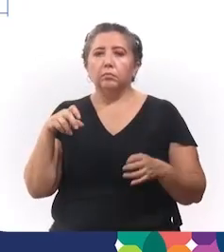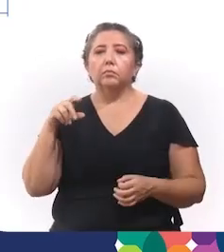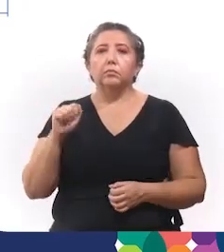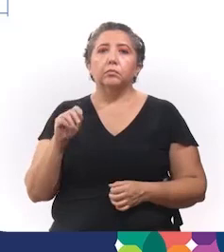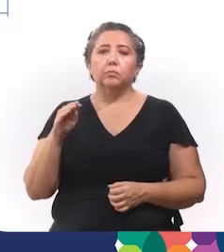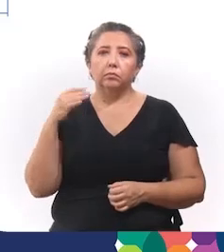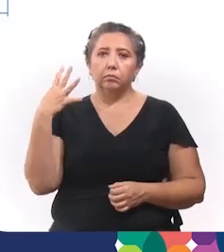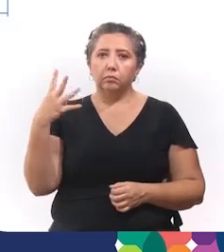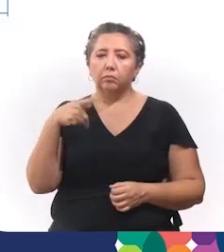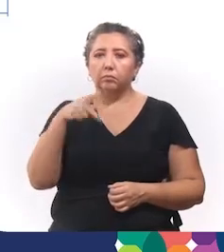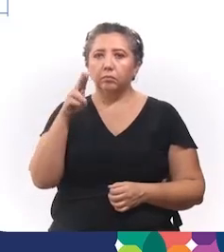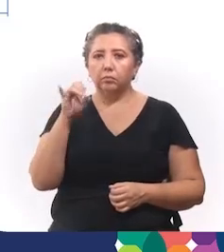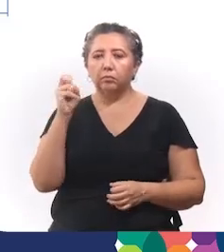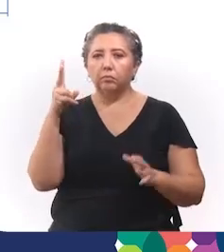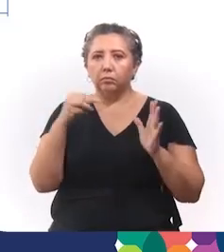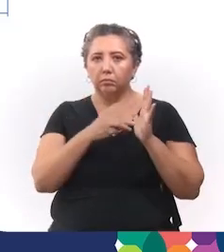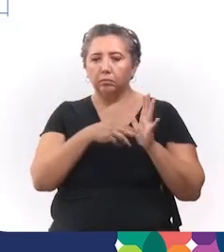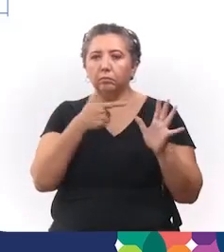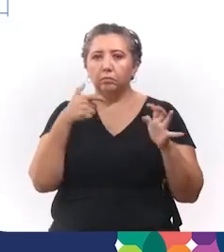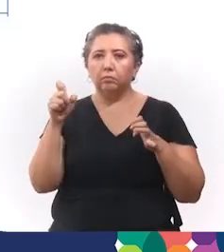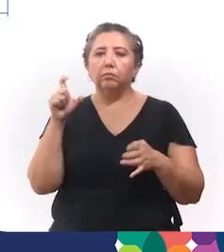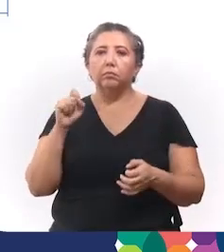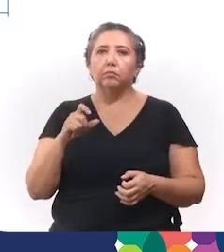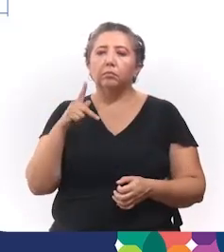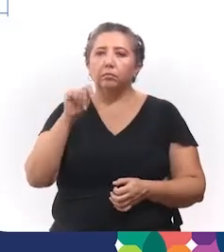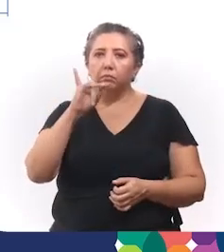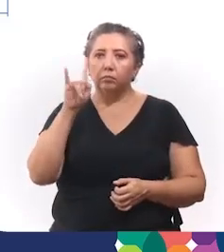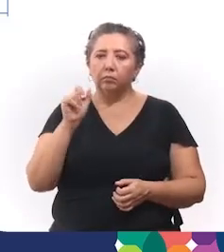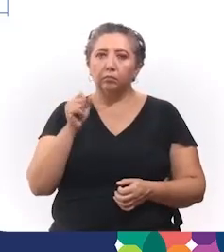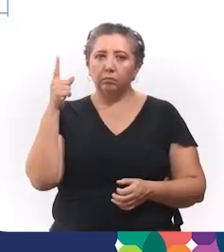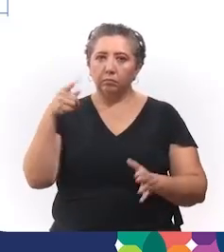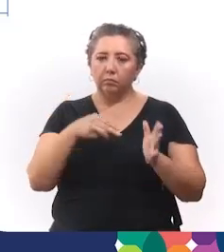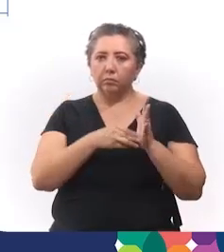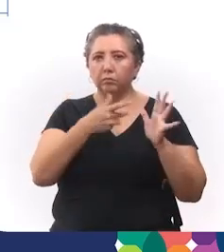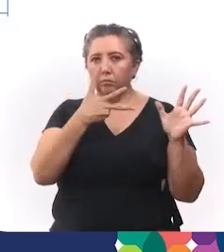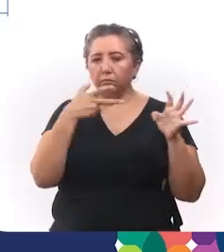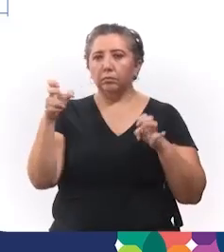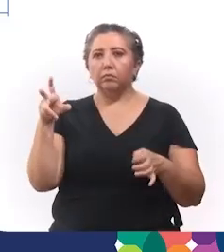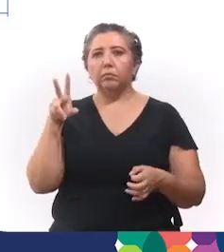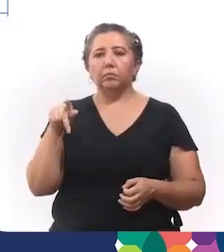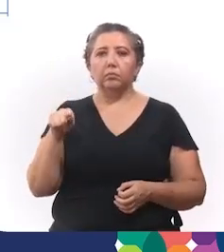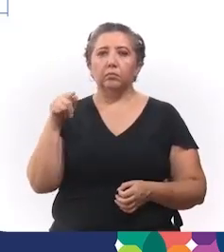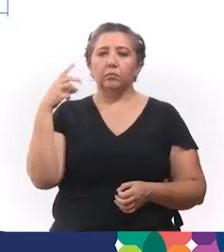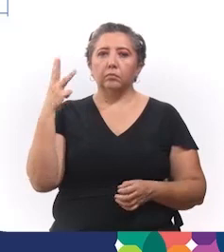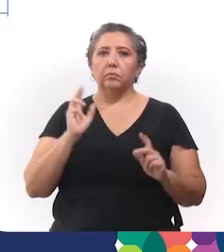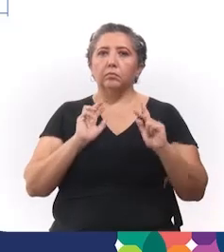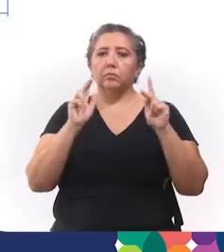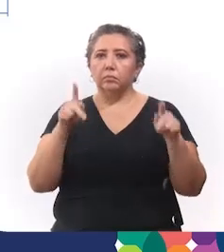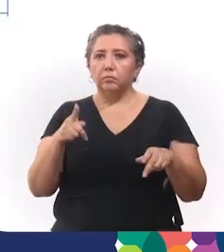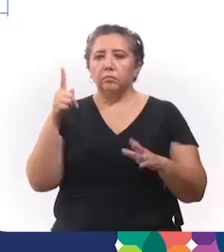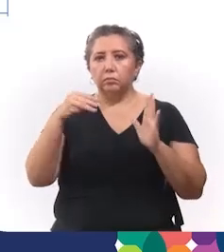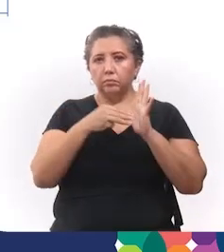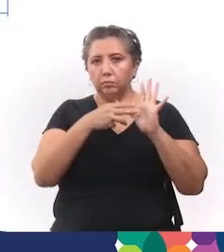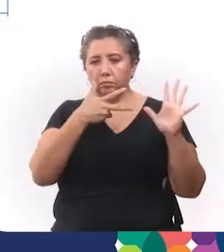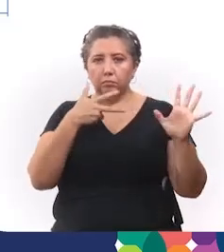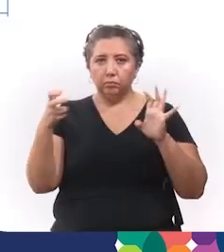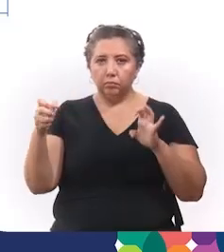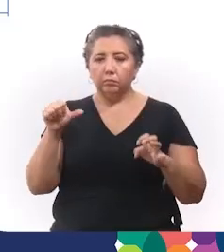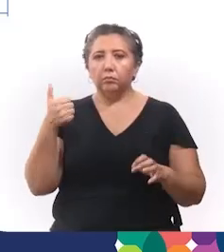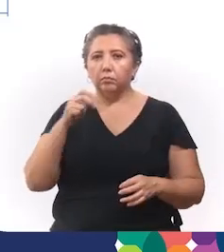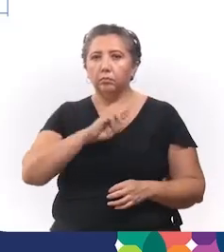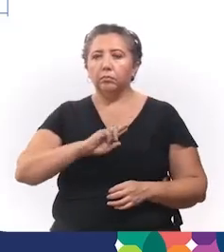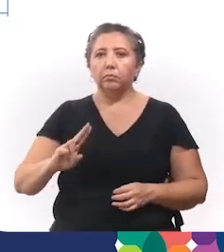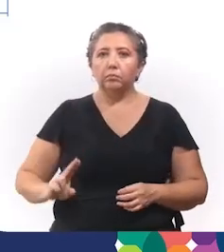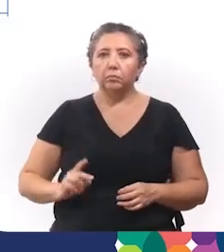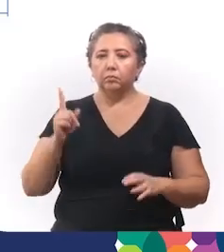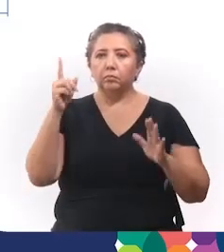3.794, Canacín, 2.720, Tizimín, 1.873, Progreso, 1.811,